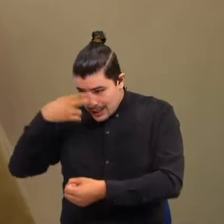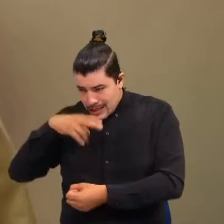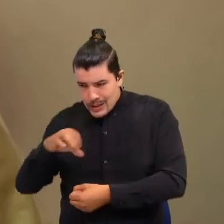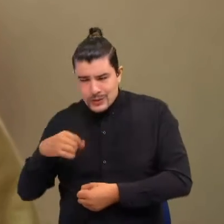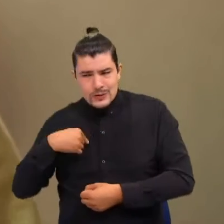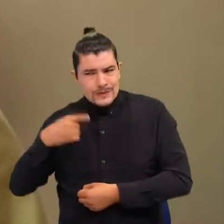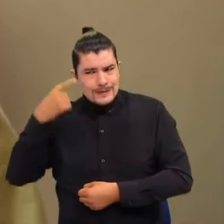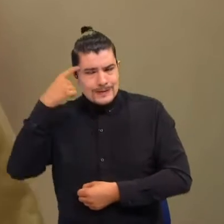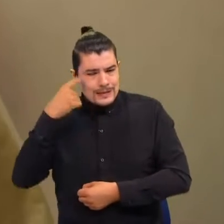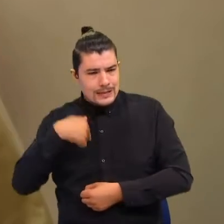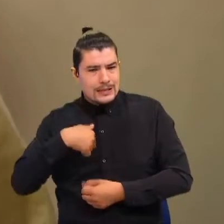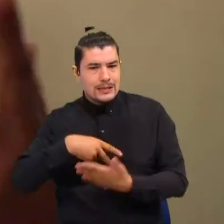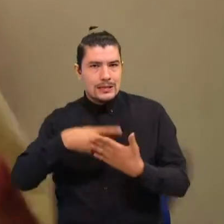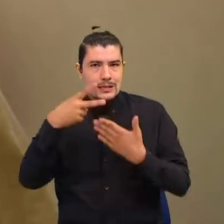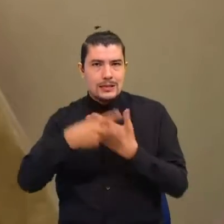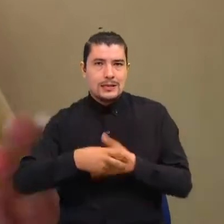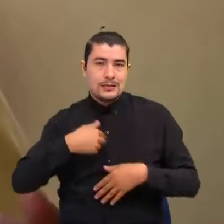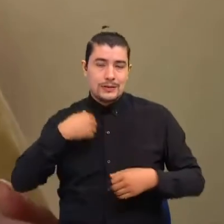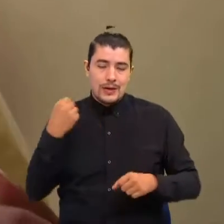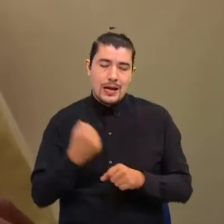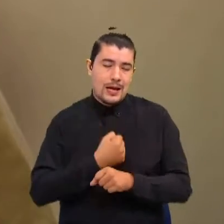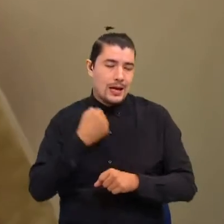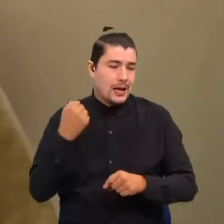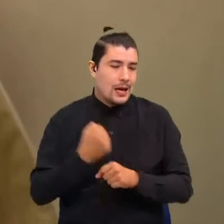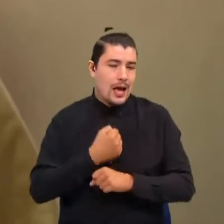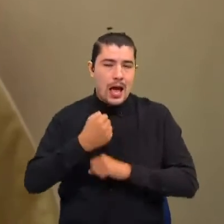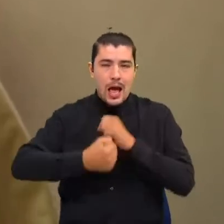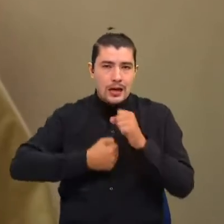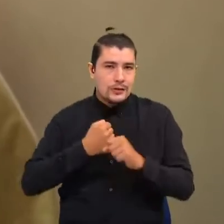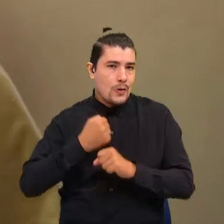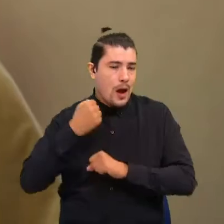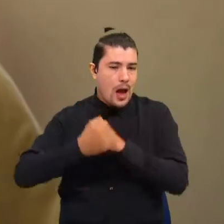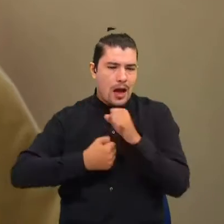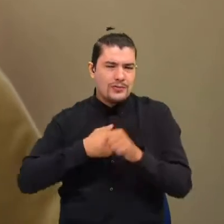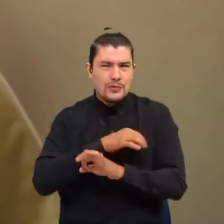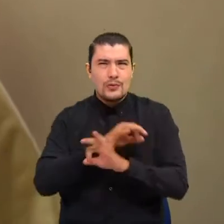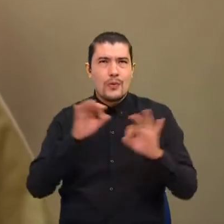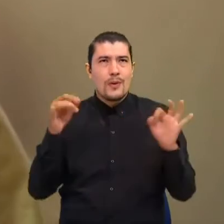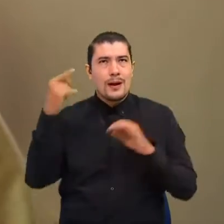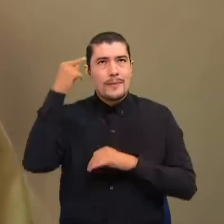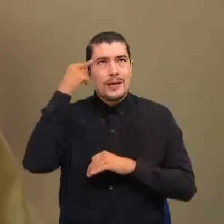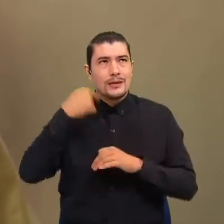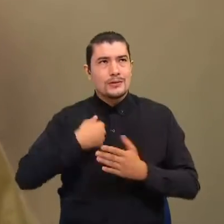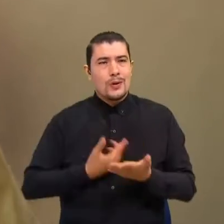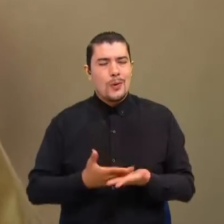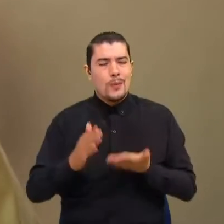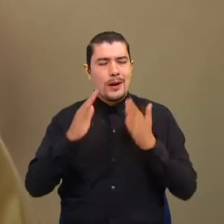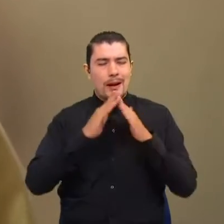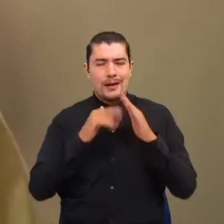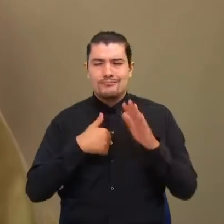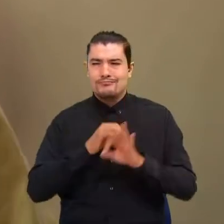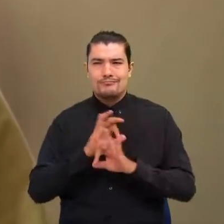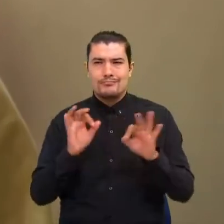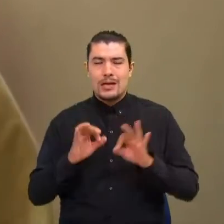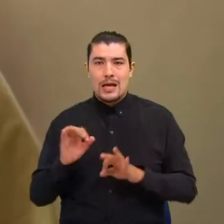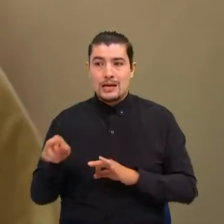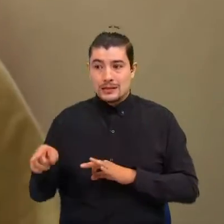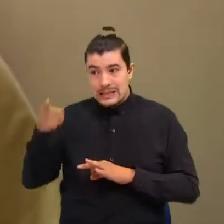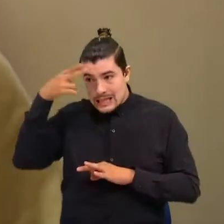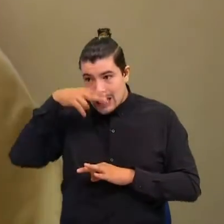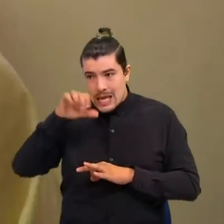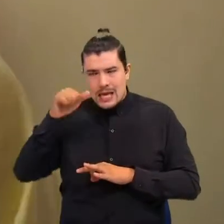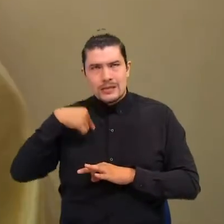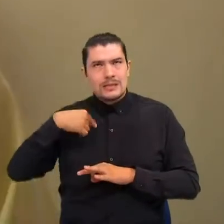en un proyecto de esto, porque yo llevo años trabajando antes y nunca había pensado meterme en nada de eso, hasta que tuve mi hija y ahí